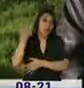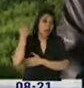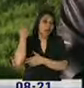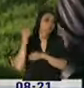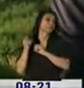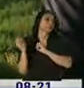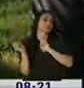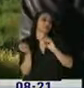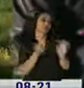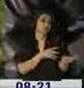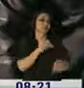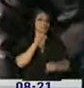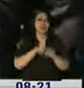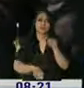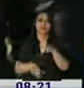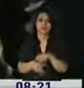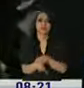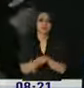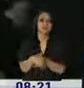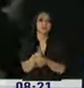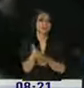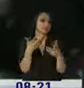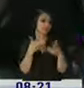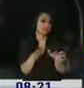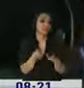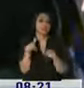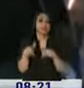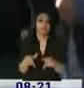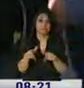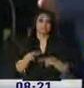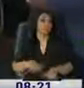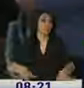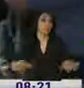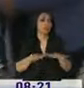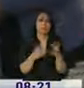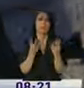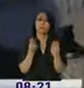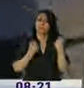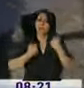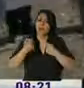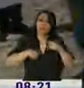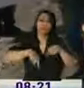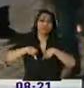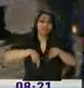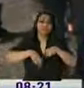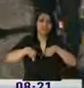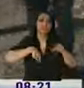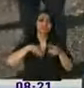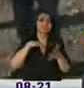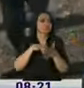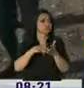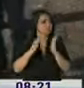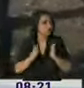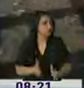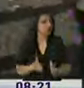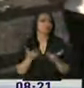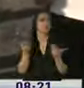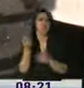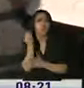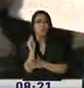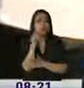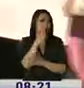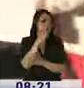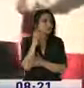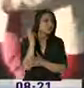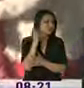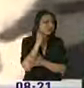en mal estado. Y aquí transitan bastantes estudiantes, como usted puede observar, acá tenemos